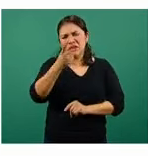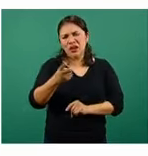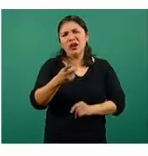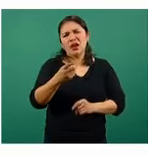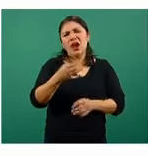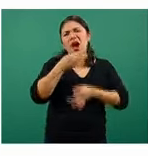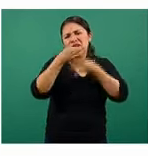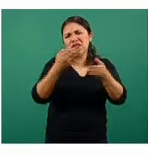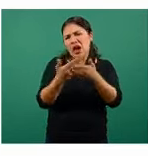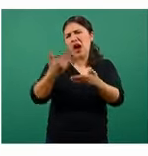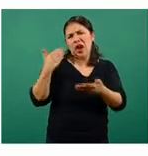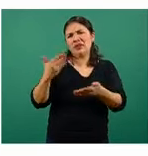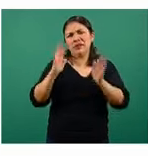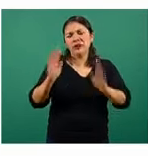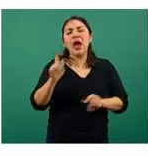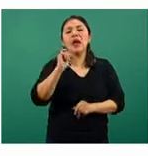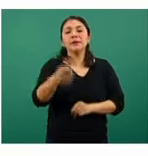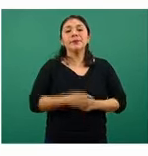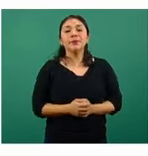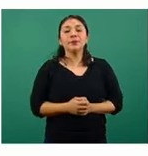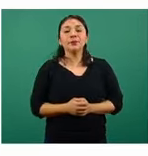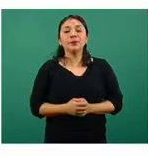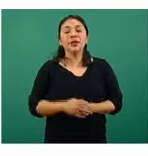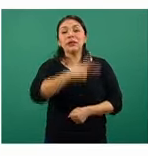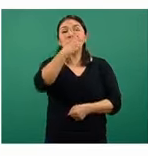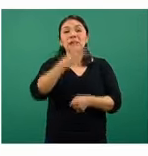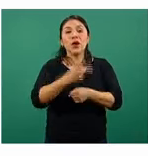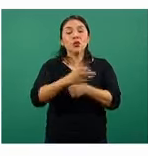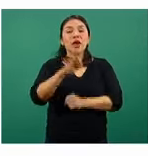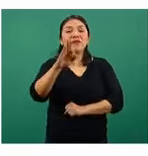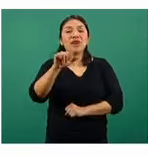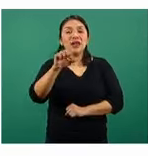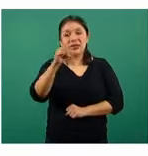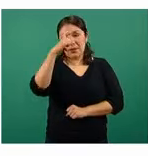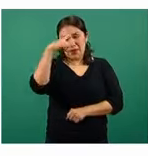desde un principio como la segunda etapa de